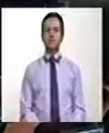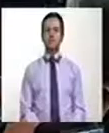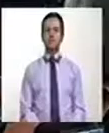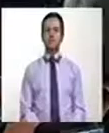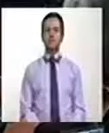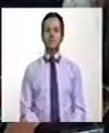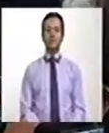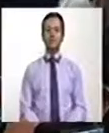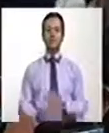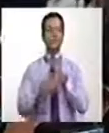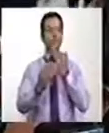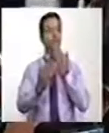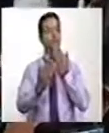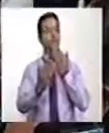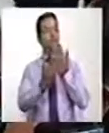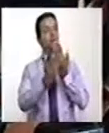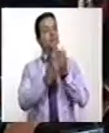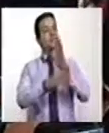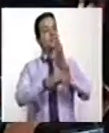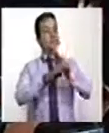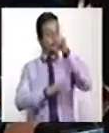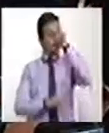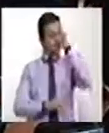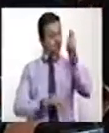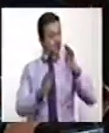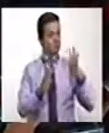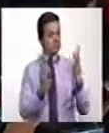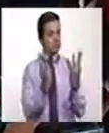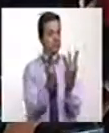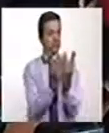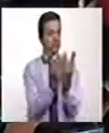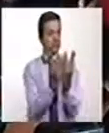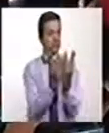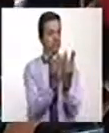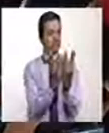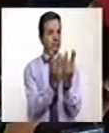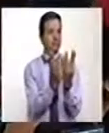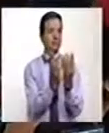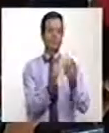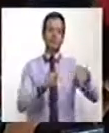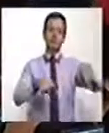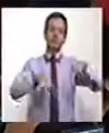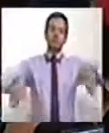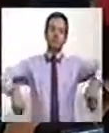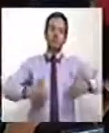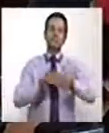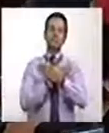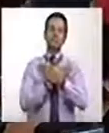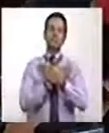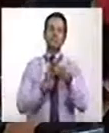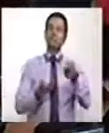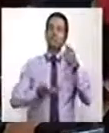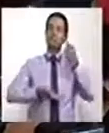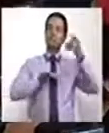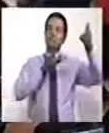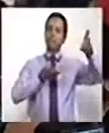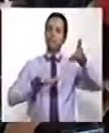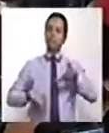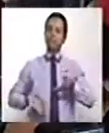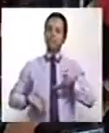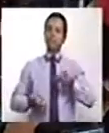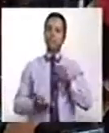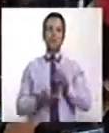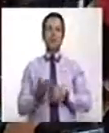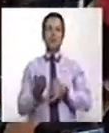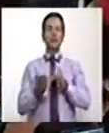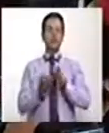Muy buenas tardes, honorables senadores y senadoras de la República. Sean ustedes bienvenidos al